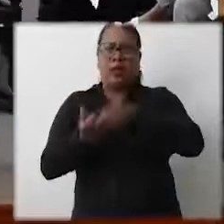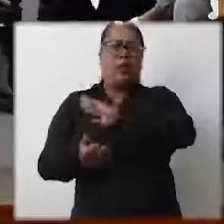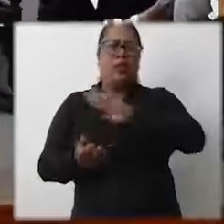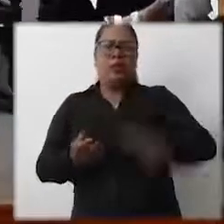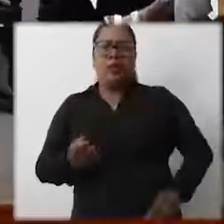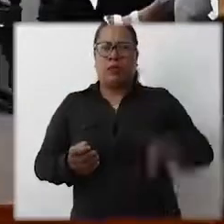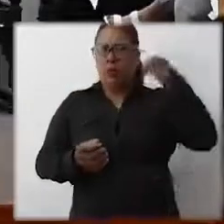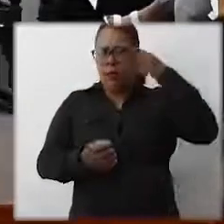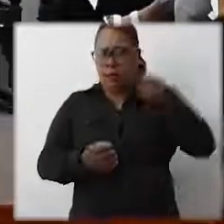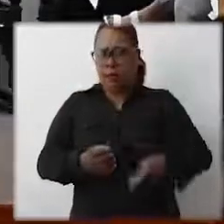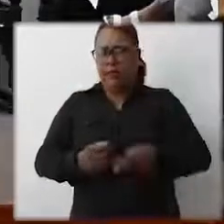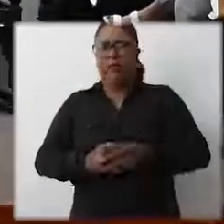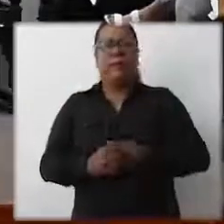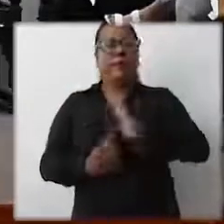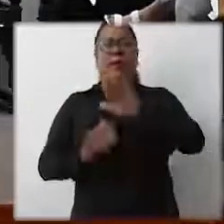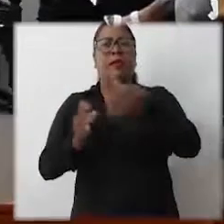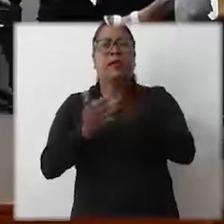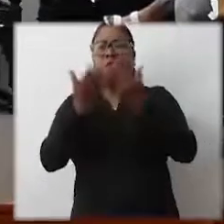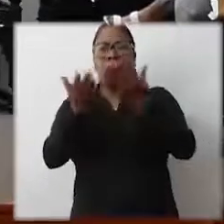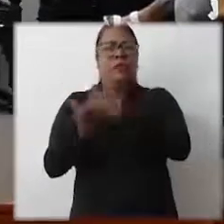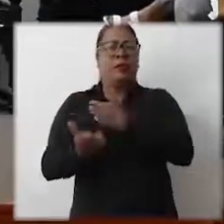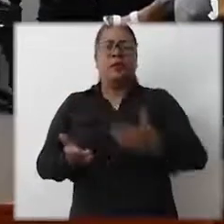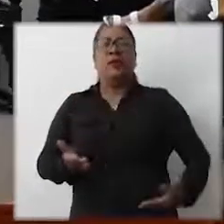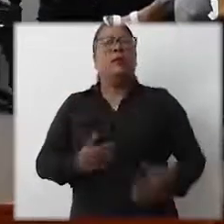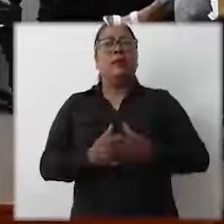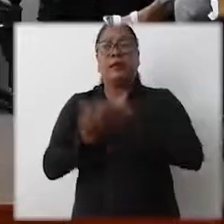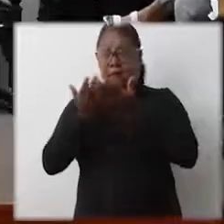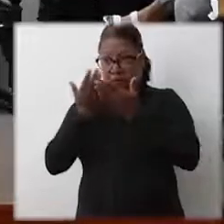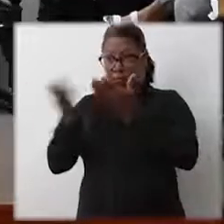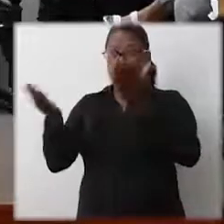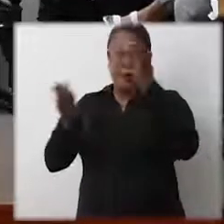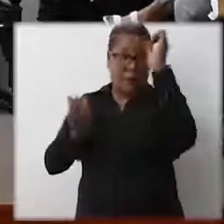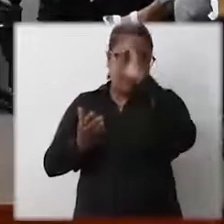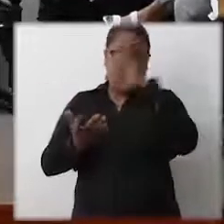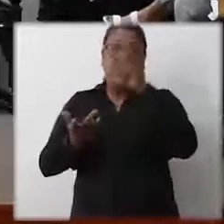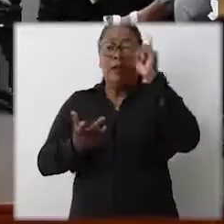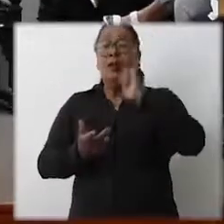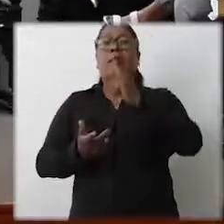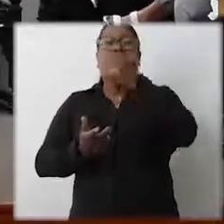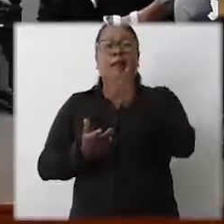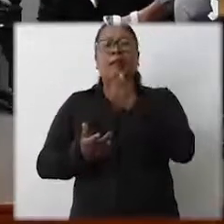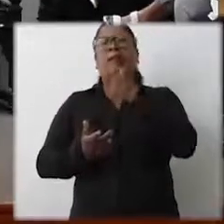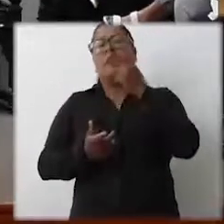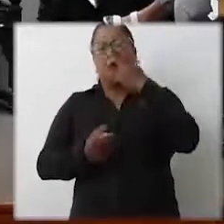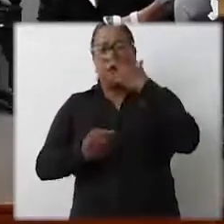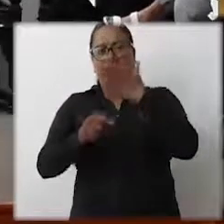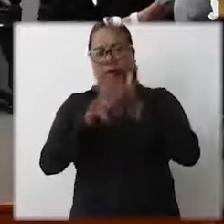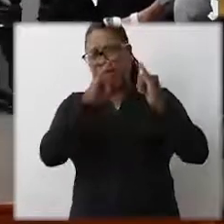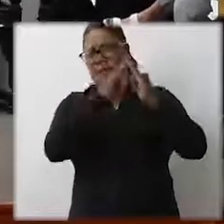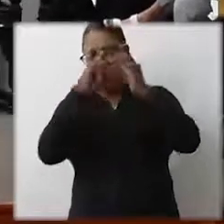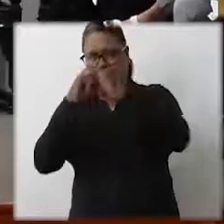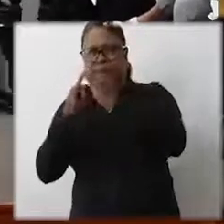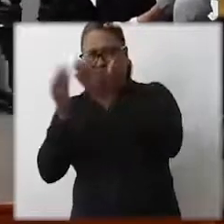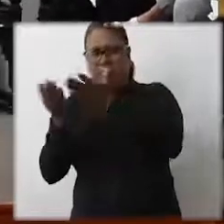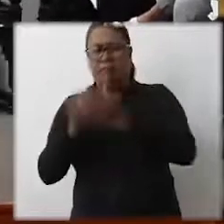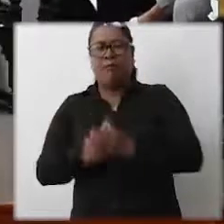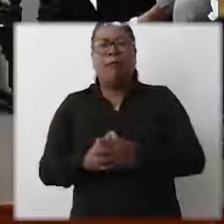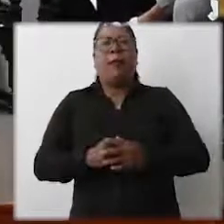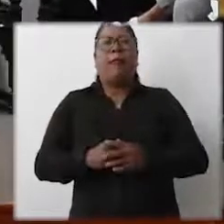Buenas tardes a todos, con su venia, presidente, compañeros, público que nos acompaña y redes que están con